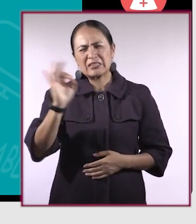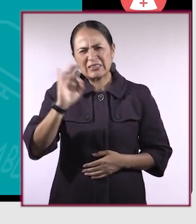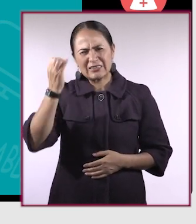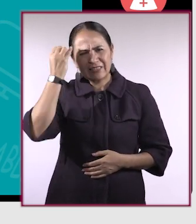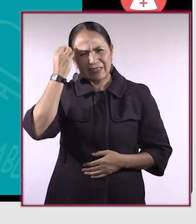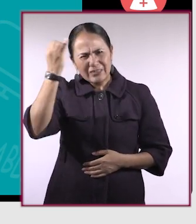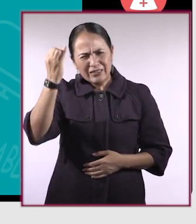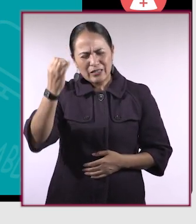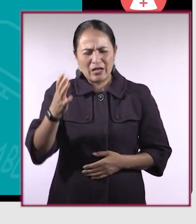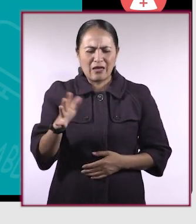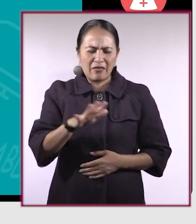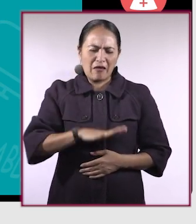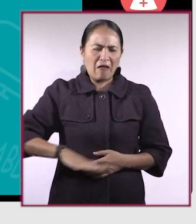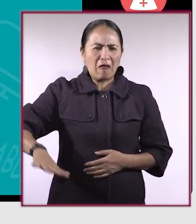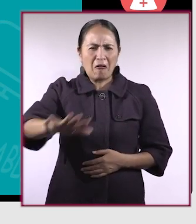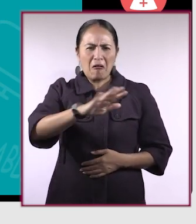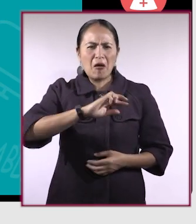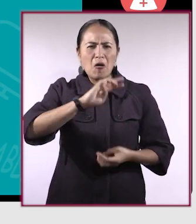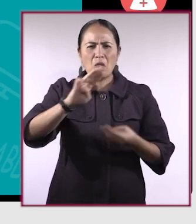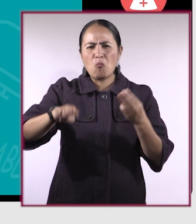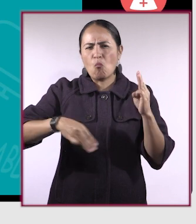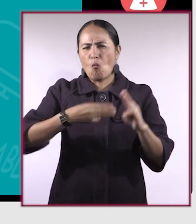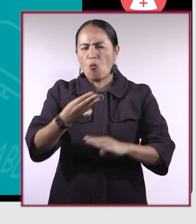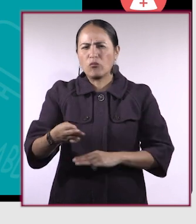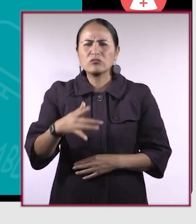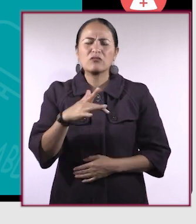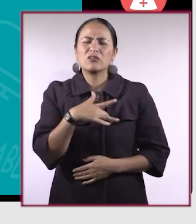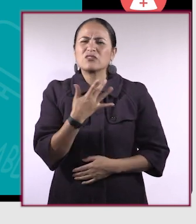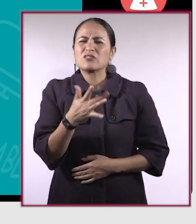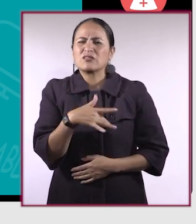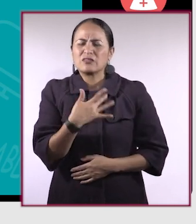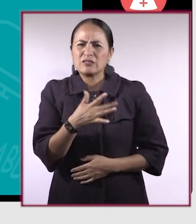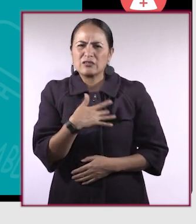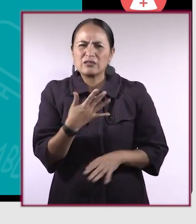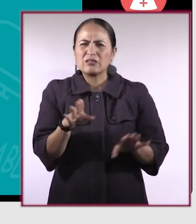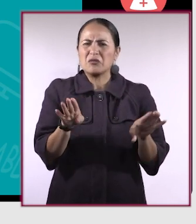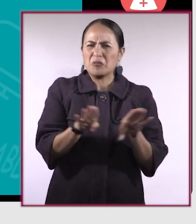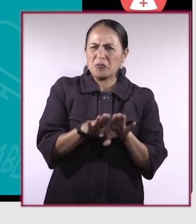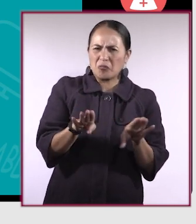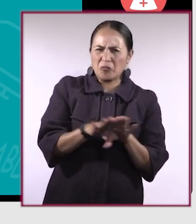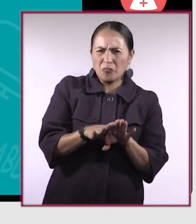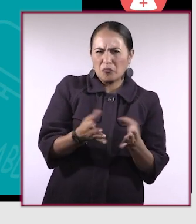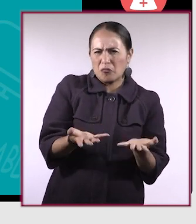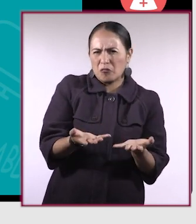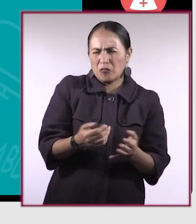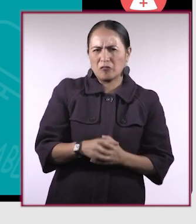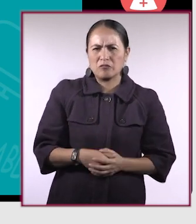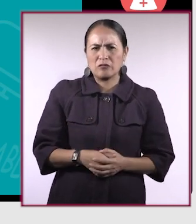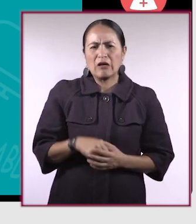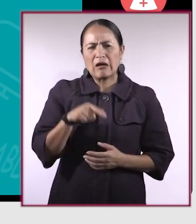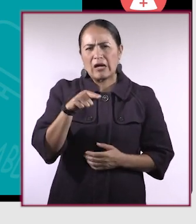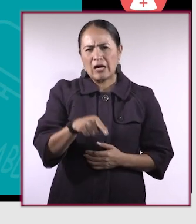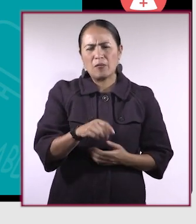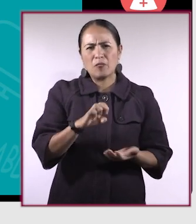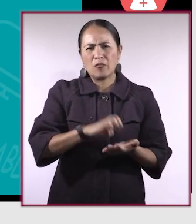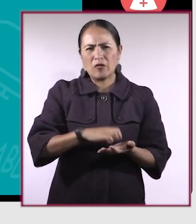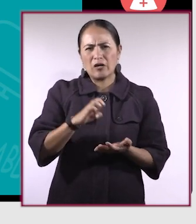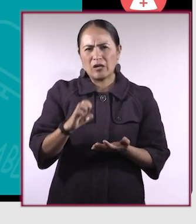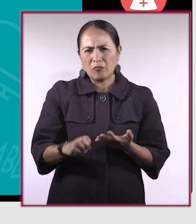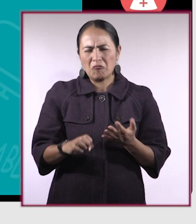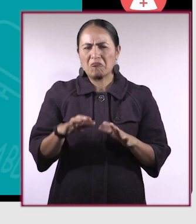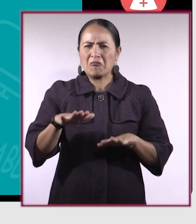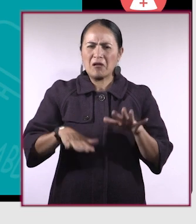cómo percibimos, ¿no? El mundo, ¿no? Ahí justamente, como decíamos hace un momento, eh,